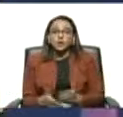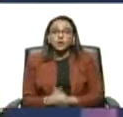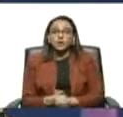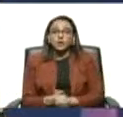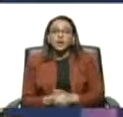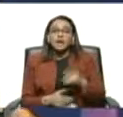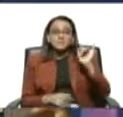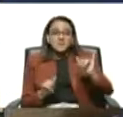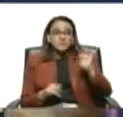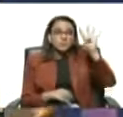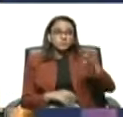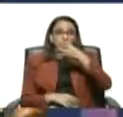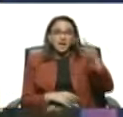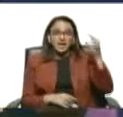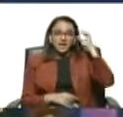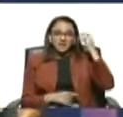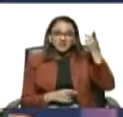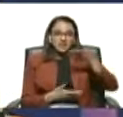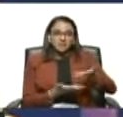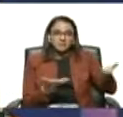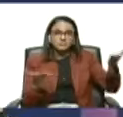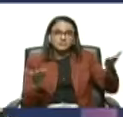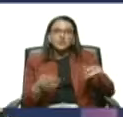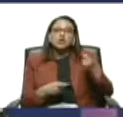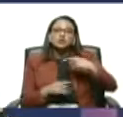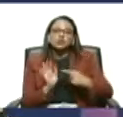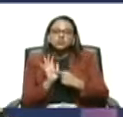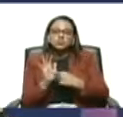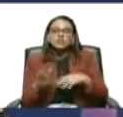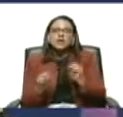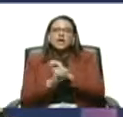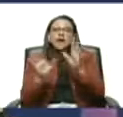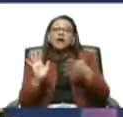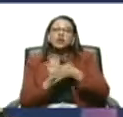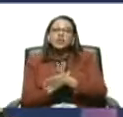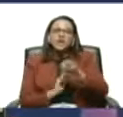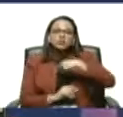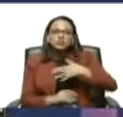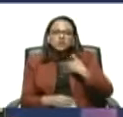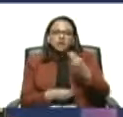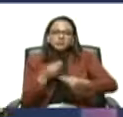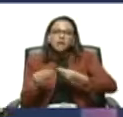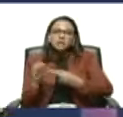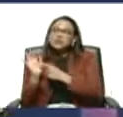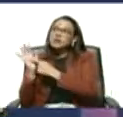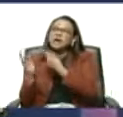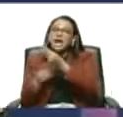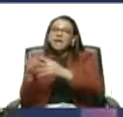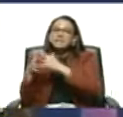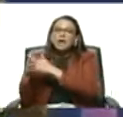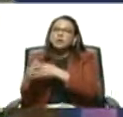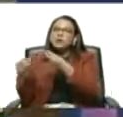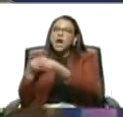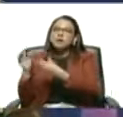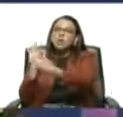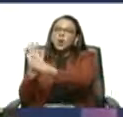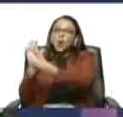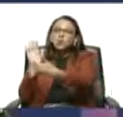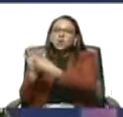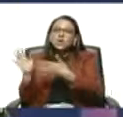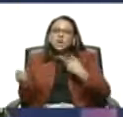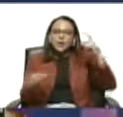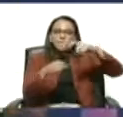esta agenda, donde es muy clara la intencionalidad de los Estados Unidos y del norte global de entrar a